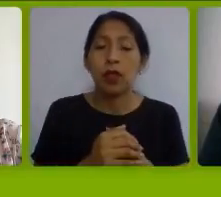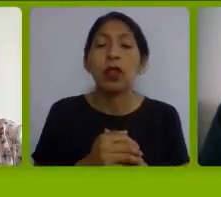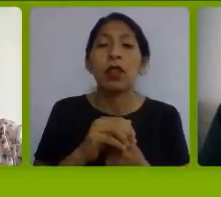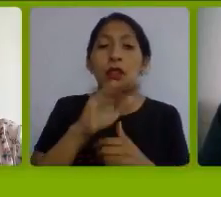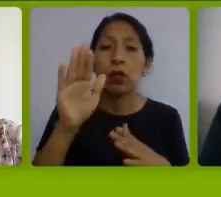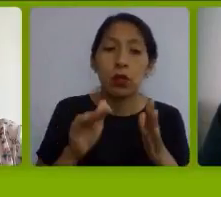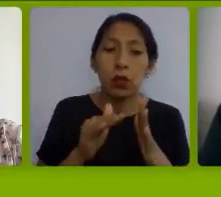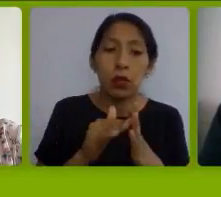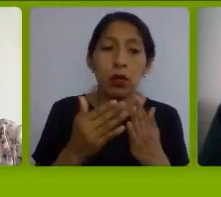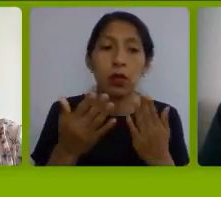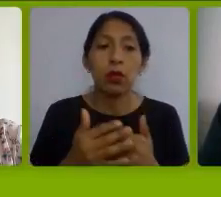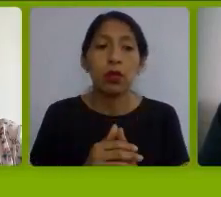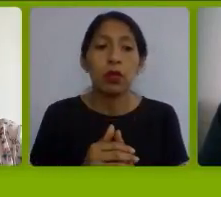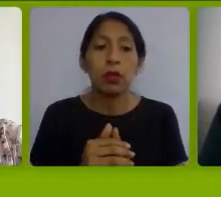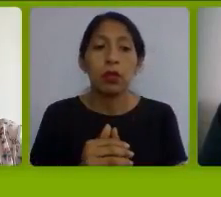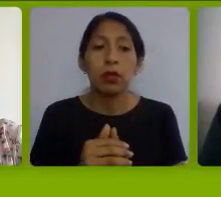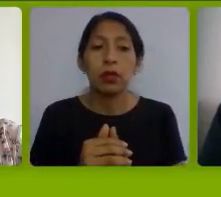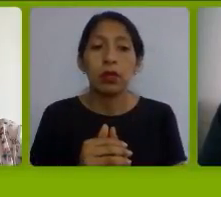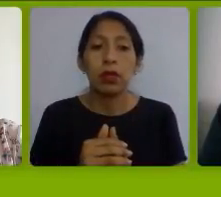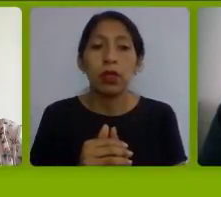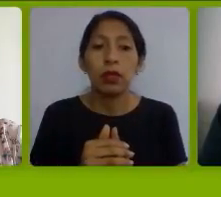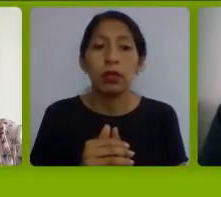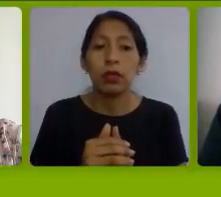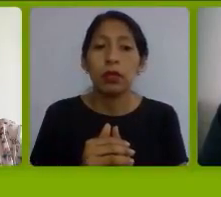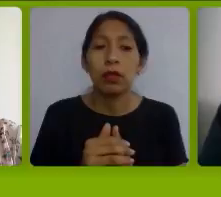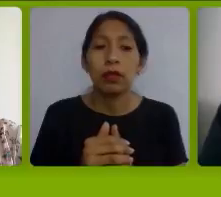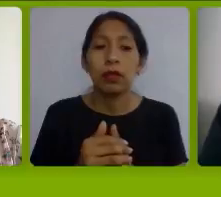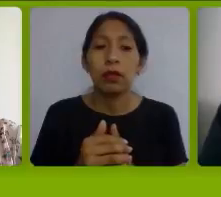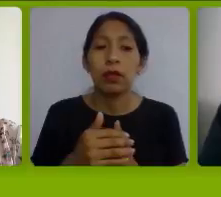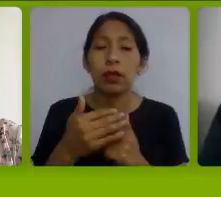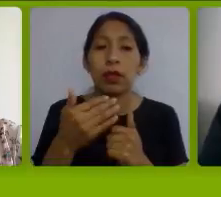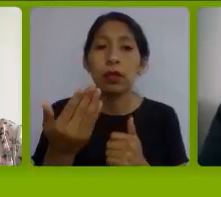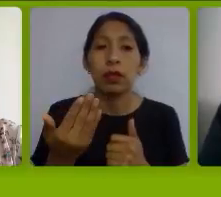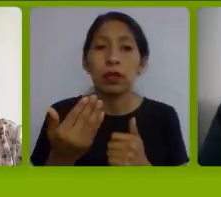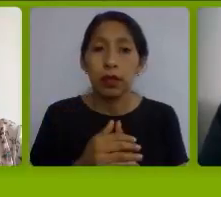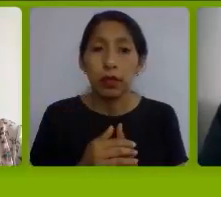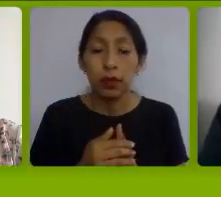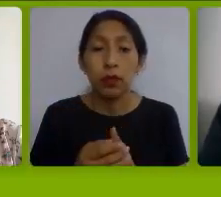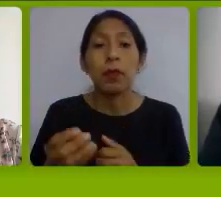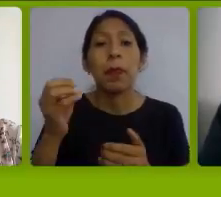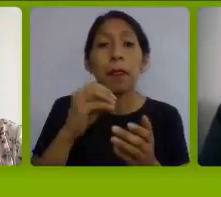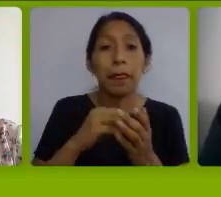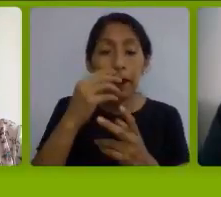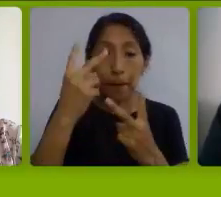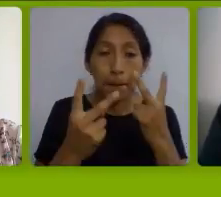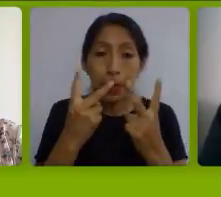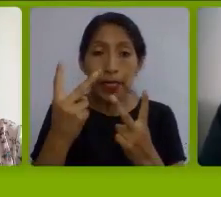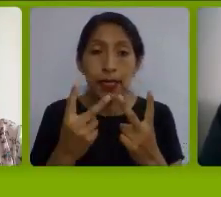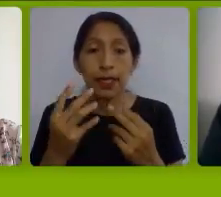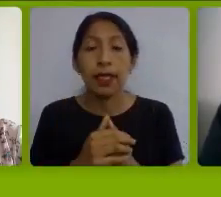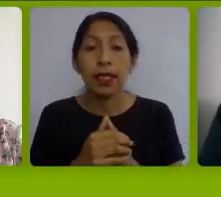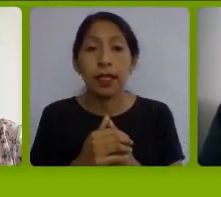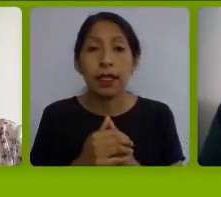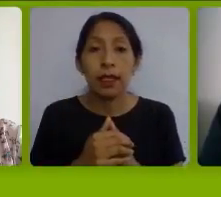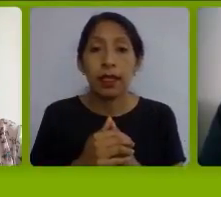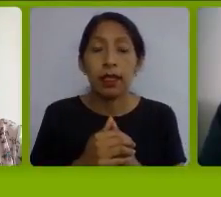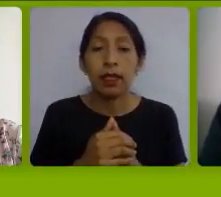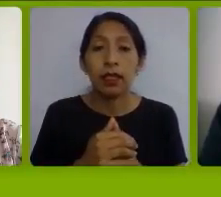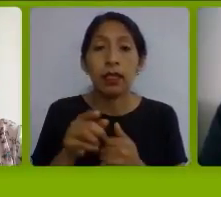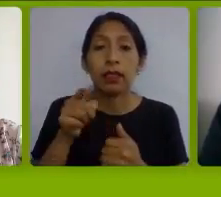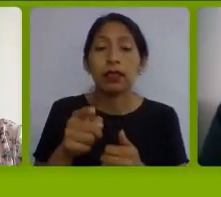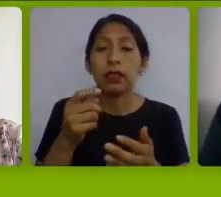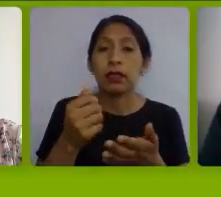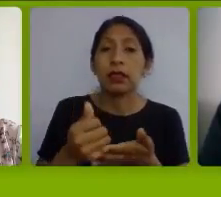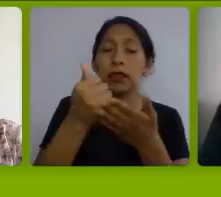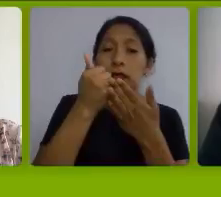millennial que está siendo el de mayor tendencia a visitarnos, y crear